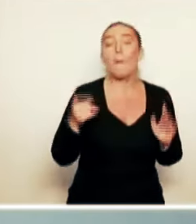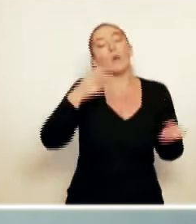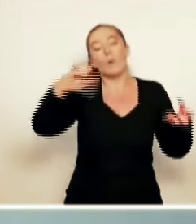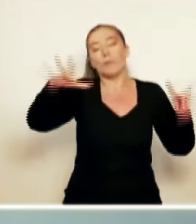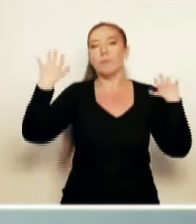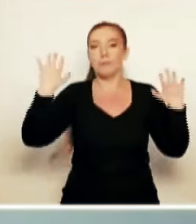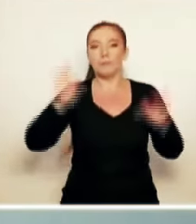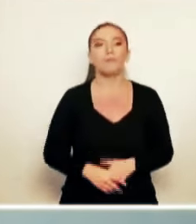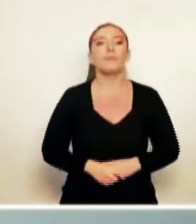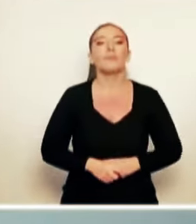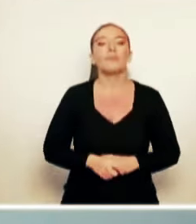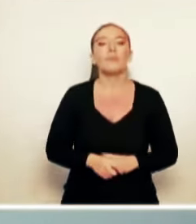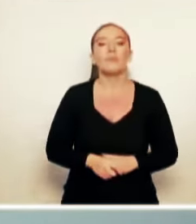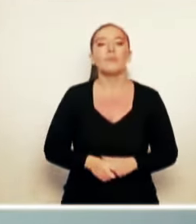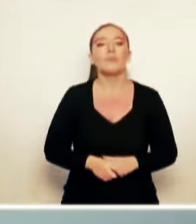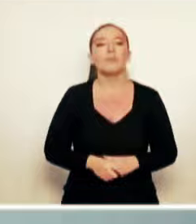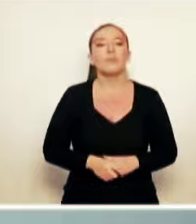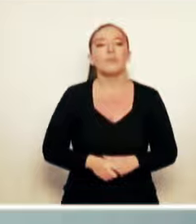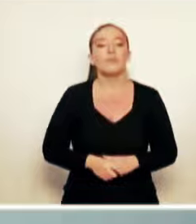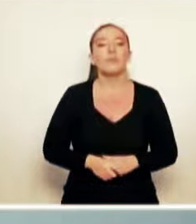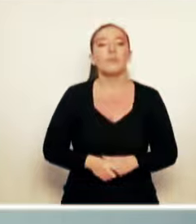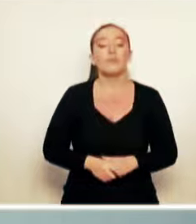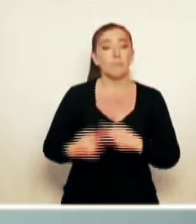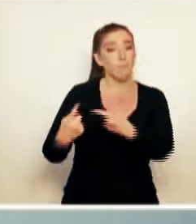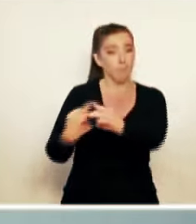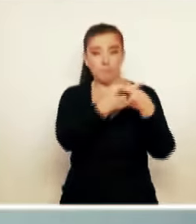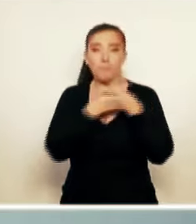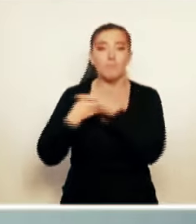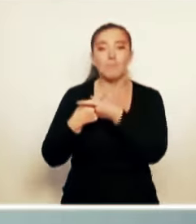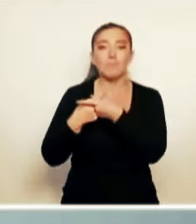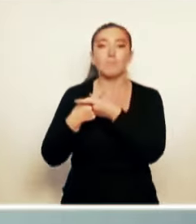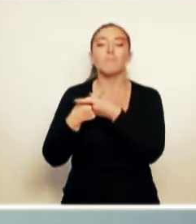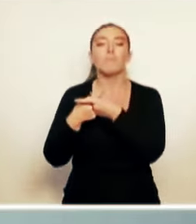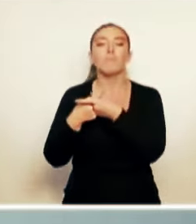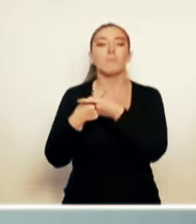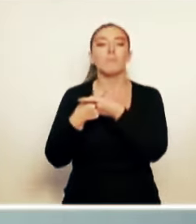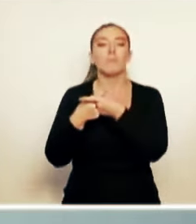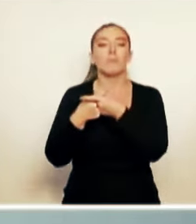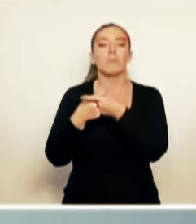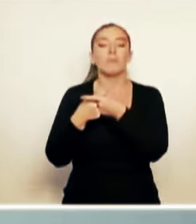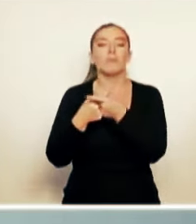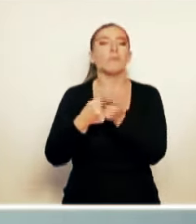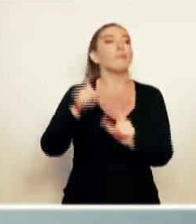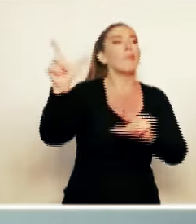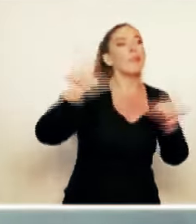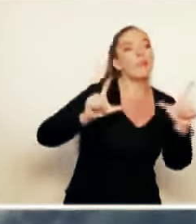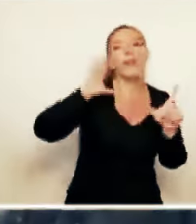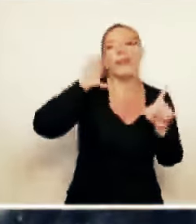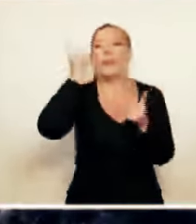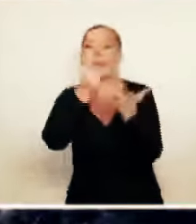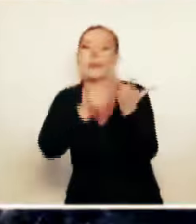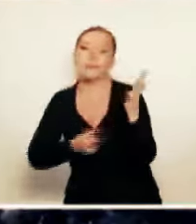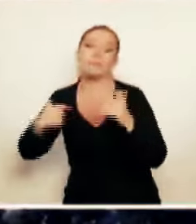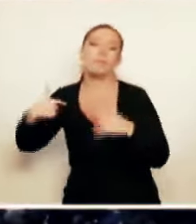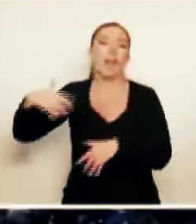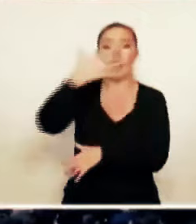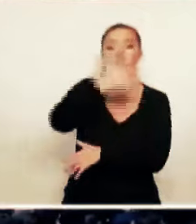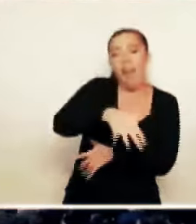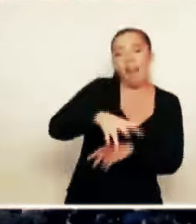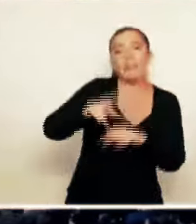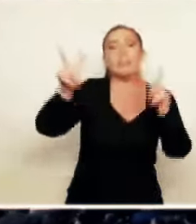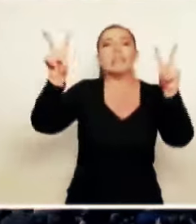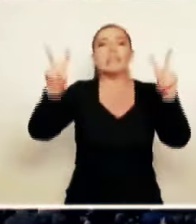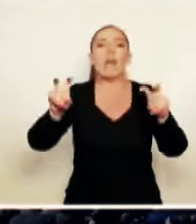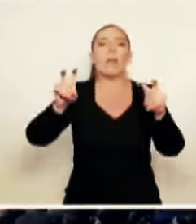bueno, y se discutió mucho en los medios, en la calle, sobre el tema